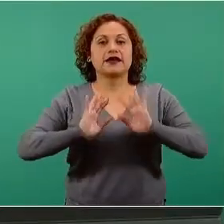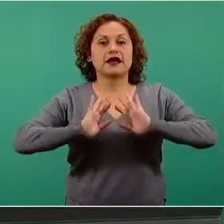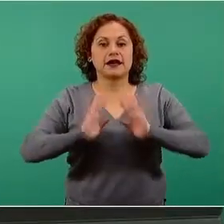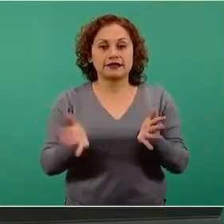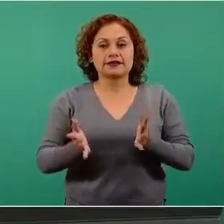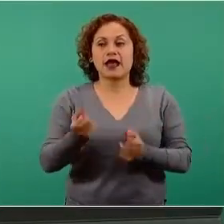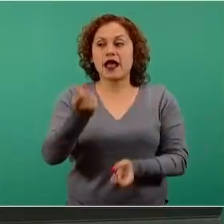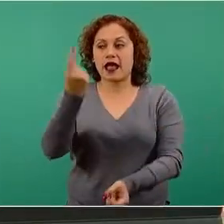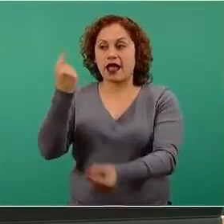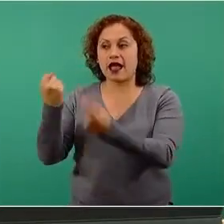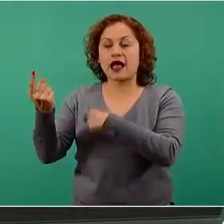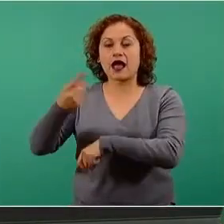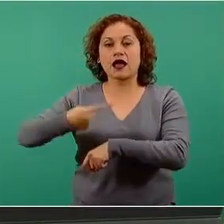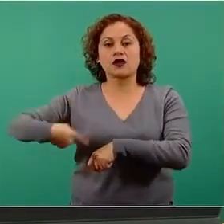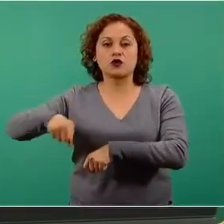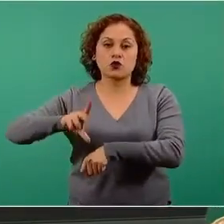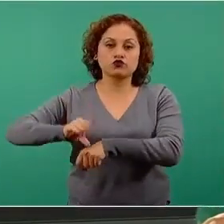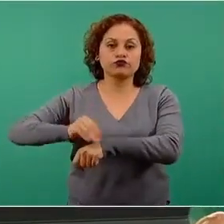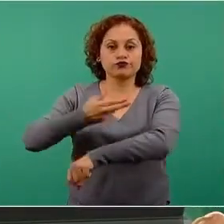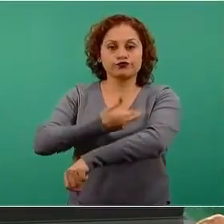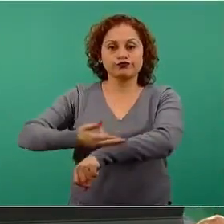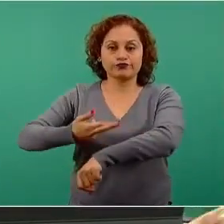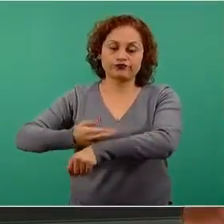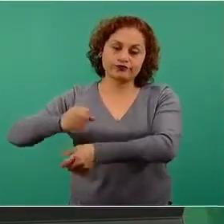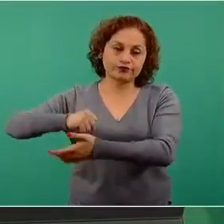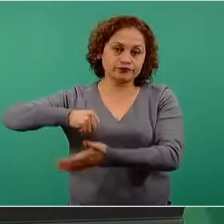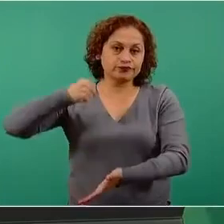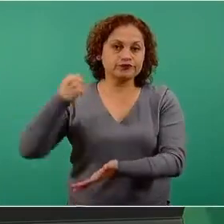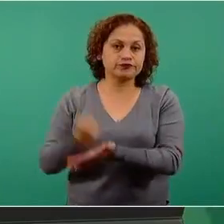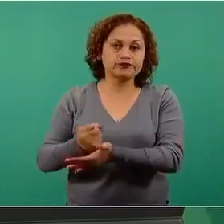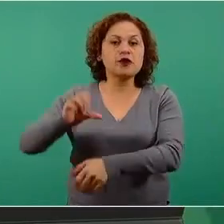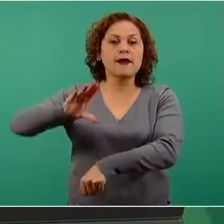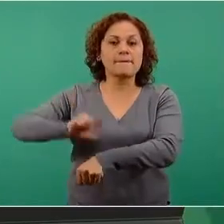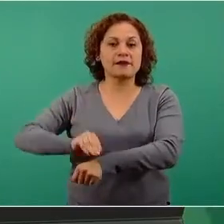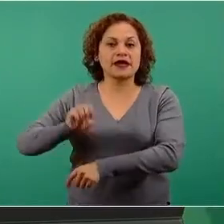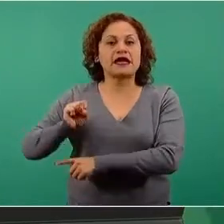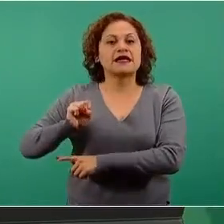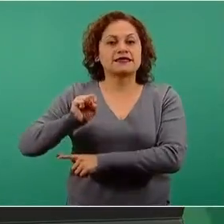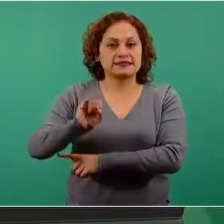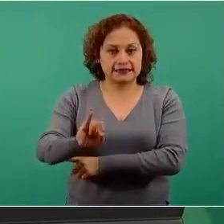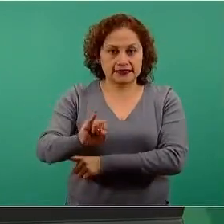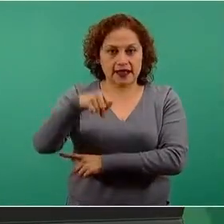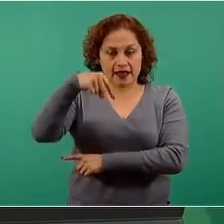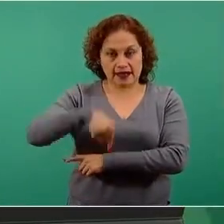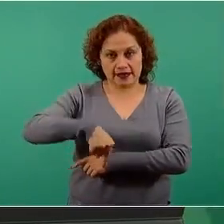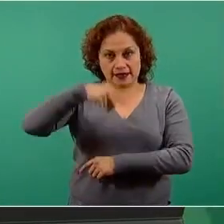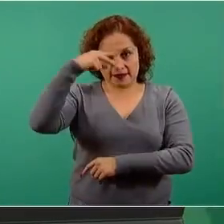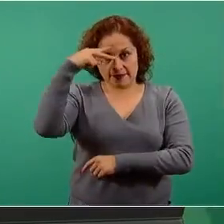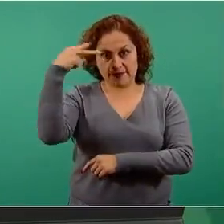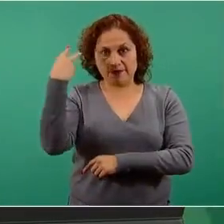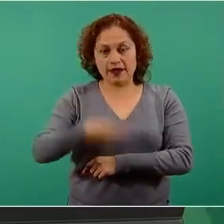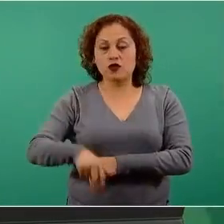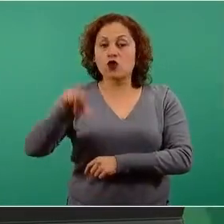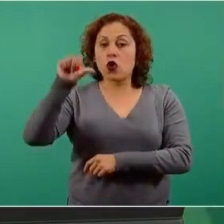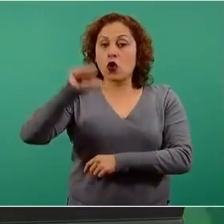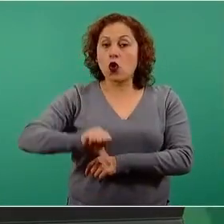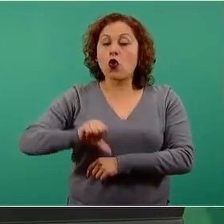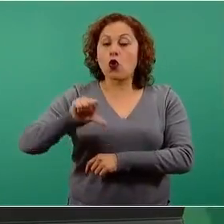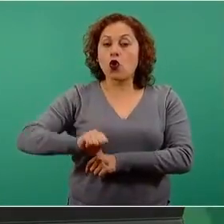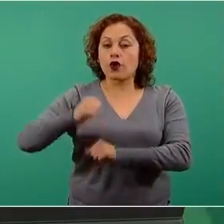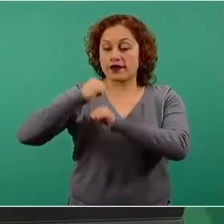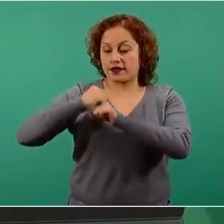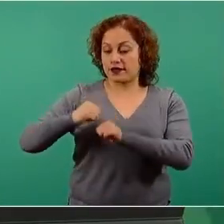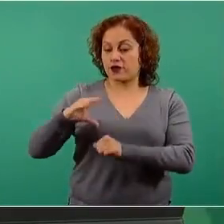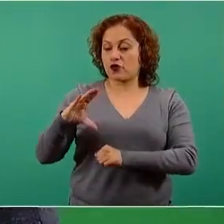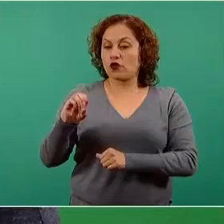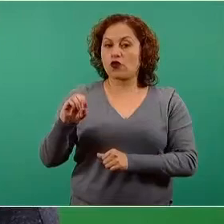del Remdesivir en nuestro país, autorización que otorgó el día de hoy la Comisión Federal para la Protección contra